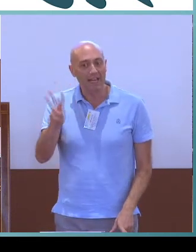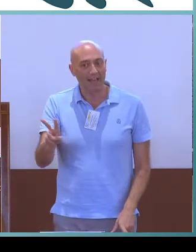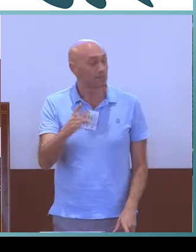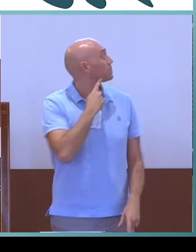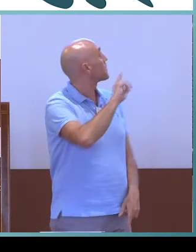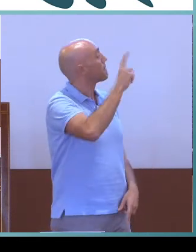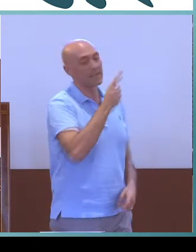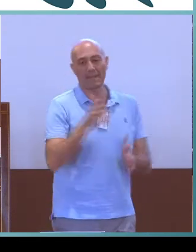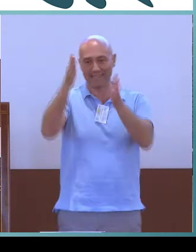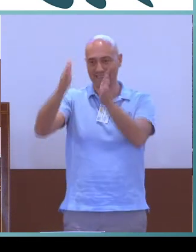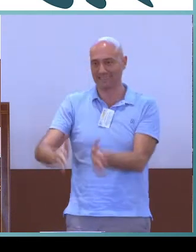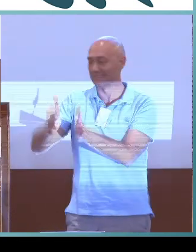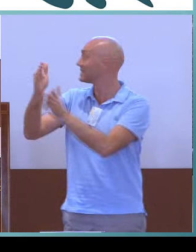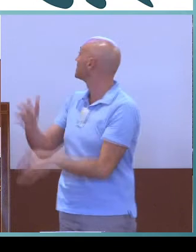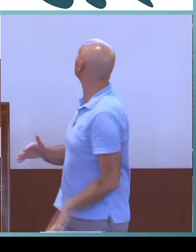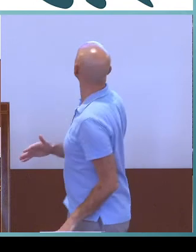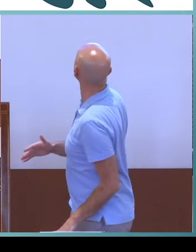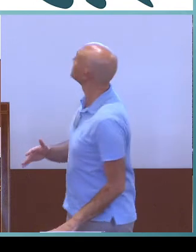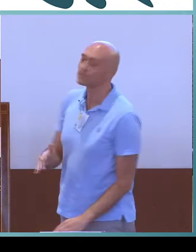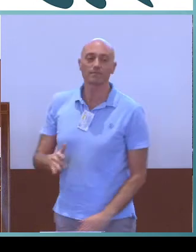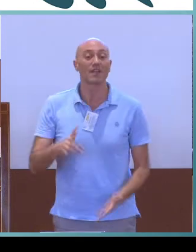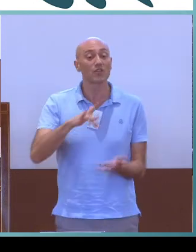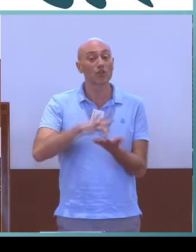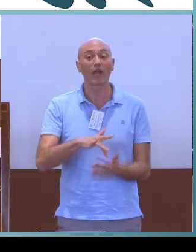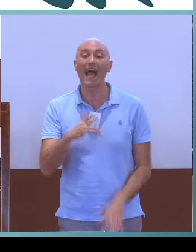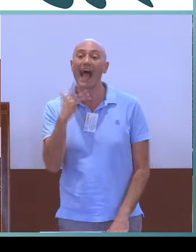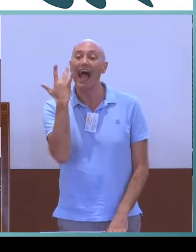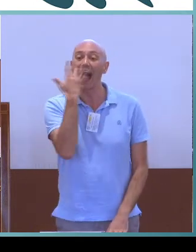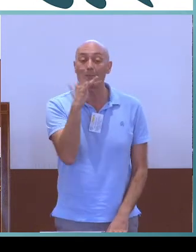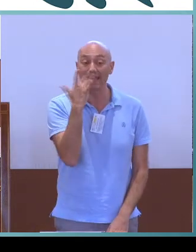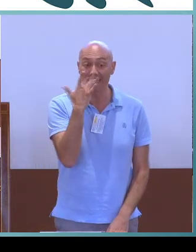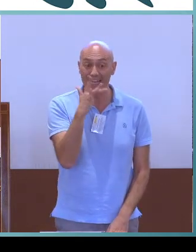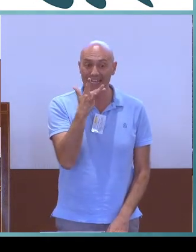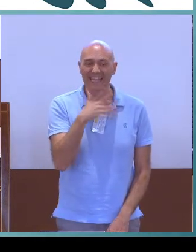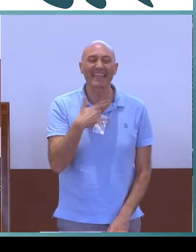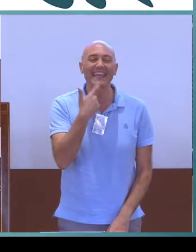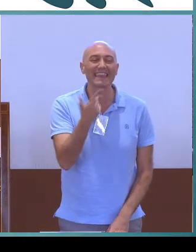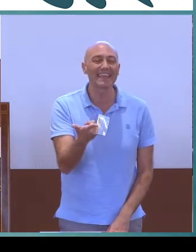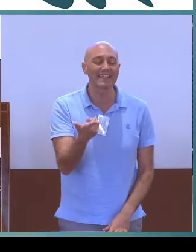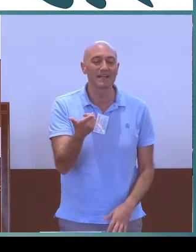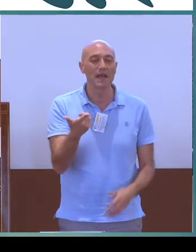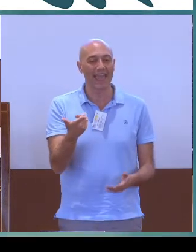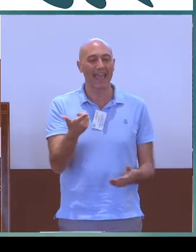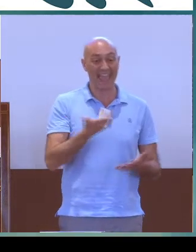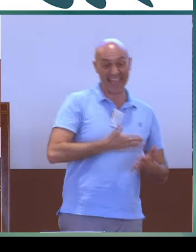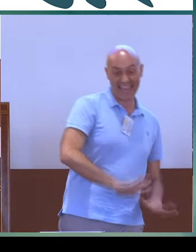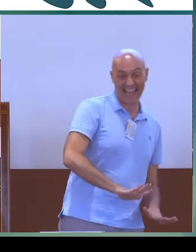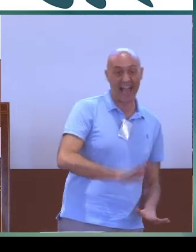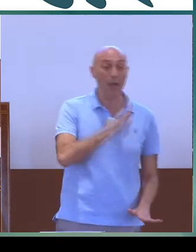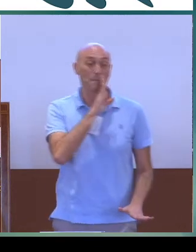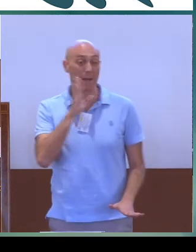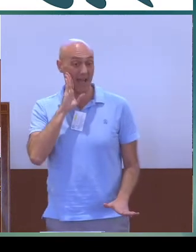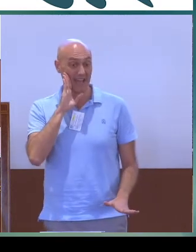pares de palabras, pueden ver por la columna amarilla y azul, los pares de palabras que tenían relación de significado, cuando los signos